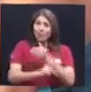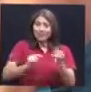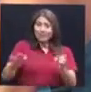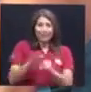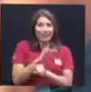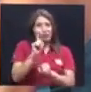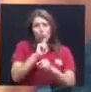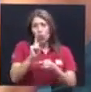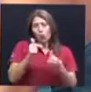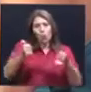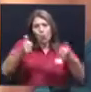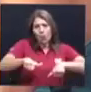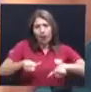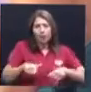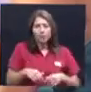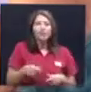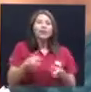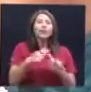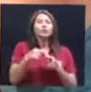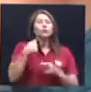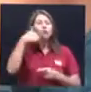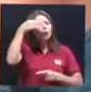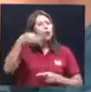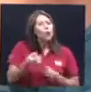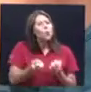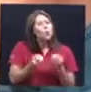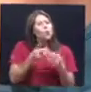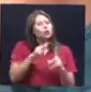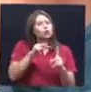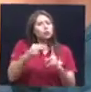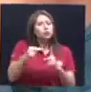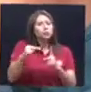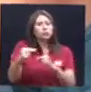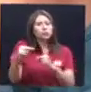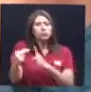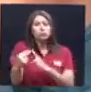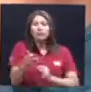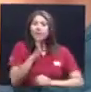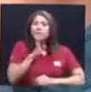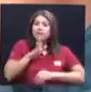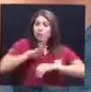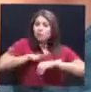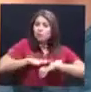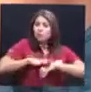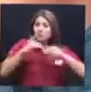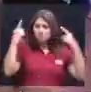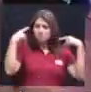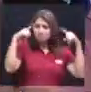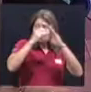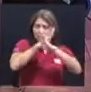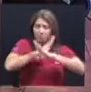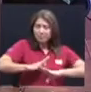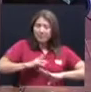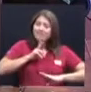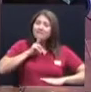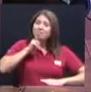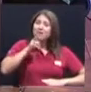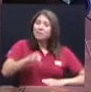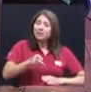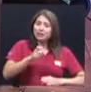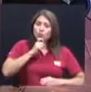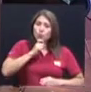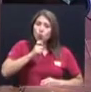muchos eh matices en este conflicto y hablar de lograr la Paz es algo realmente muy muy